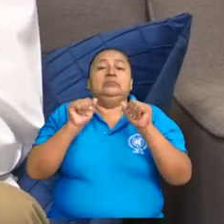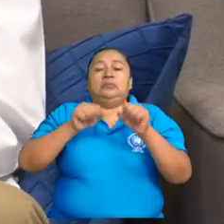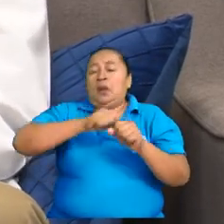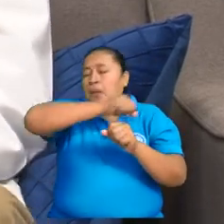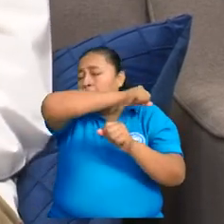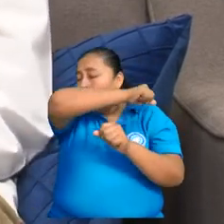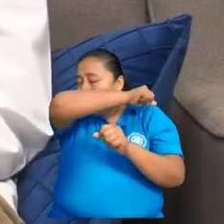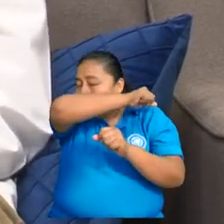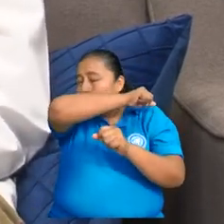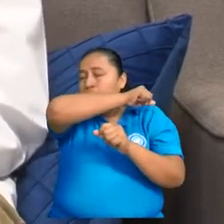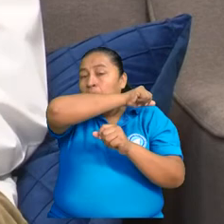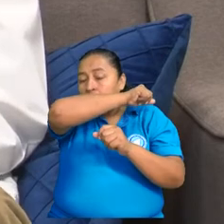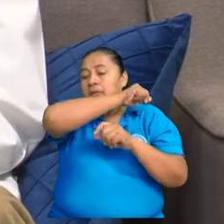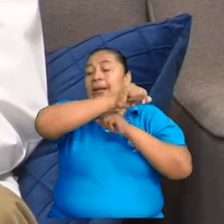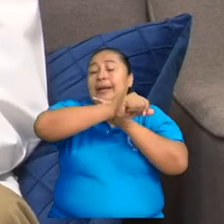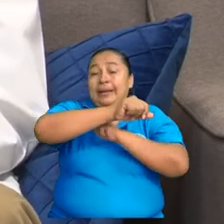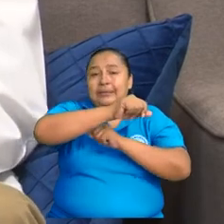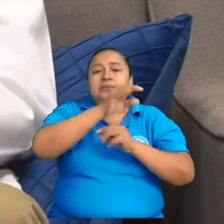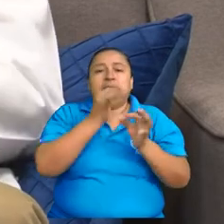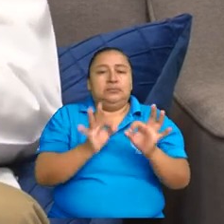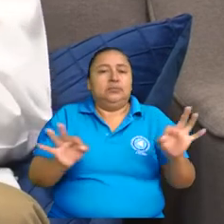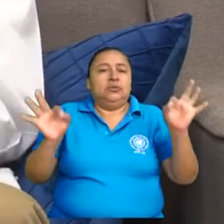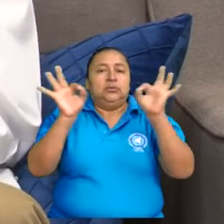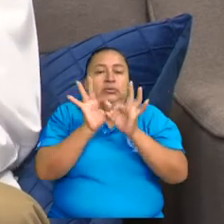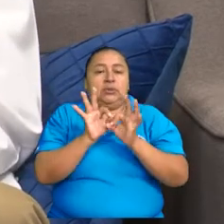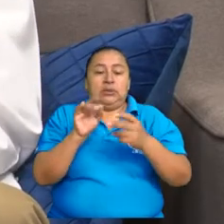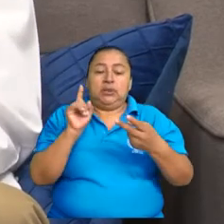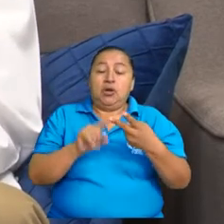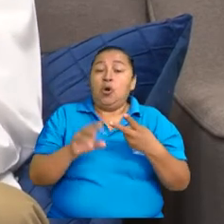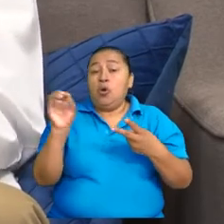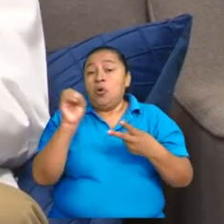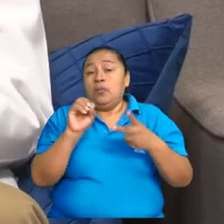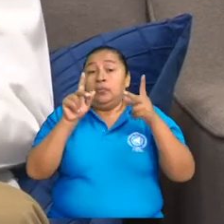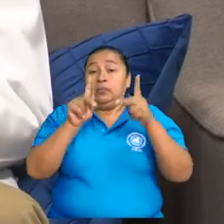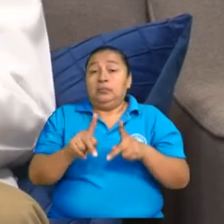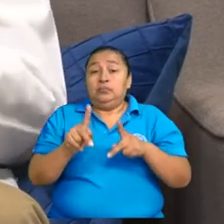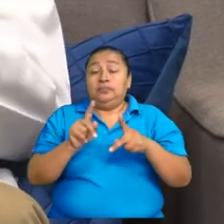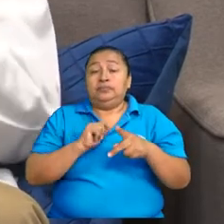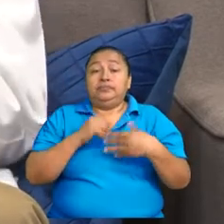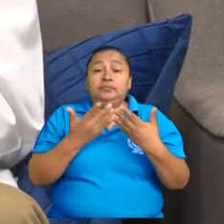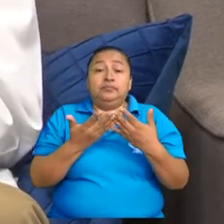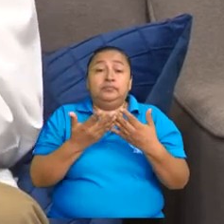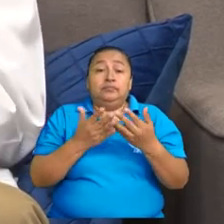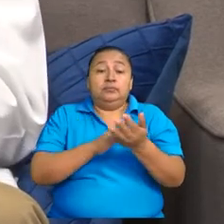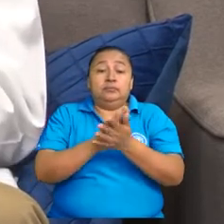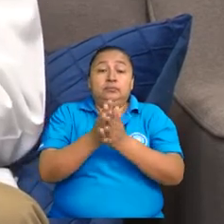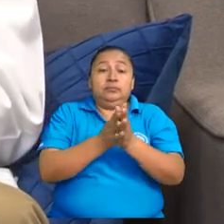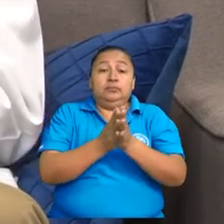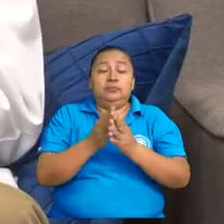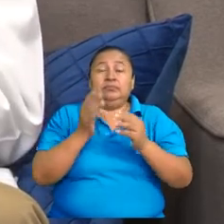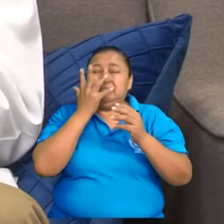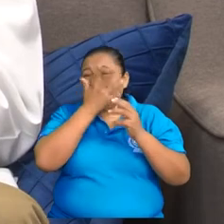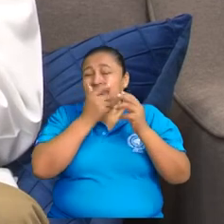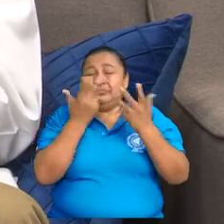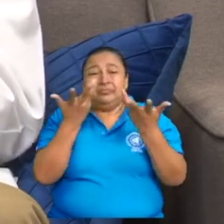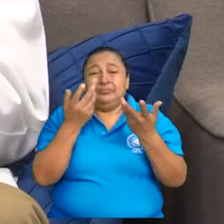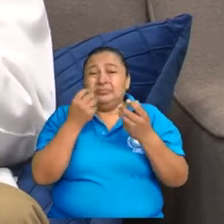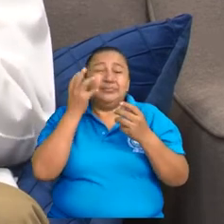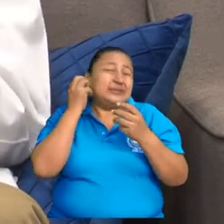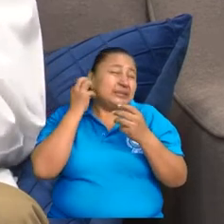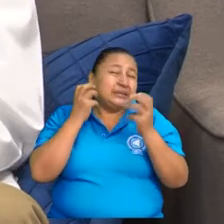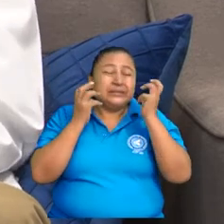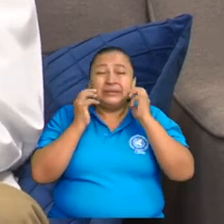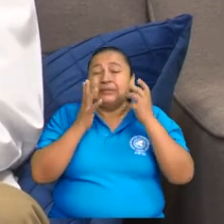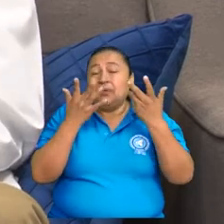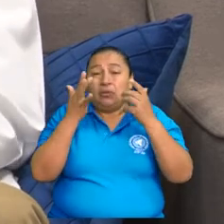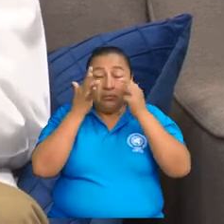estornudar en el ángulo interno del codo. Cuando si alguien se toca uno se toca la cara frecuentemente, después de